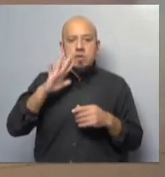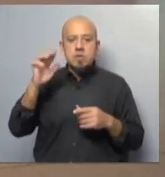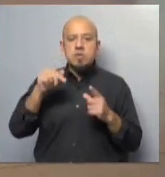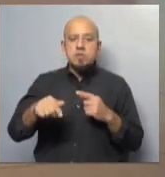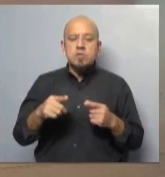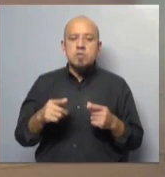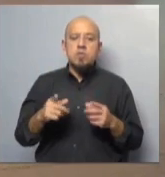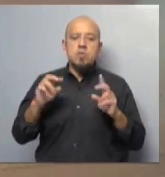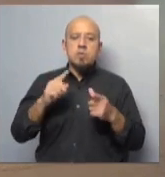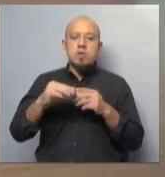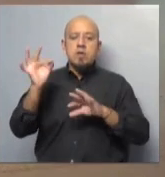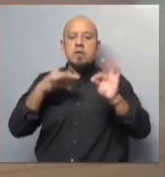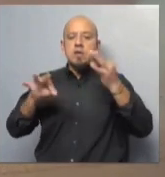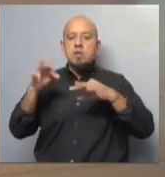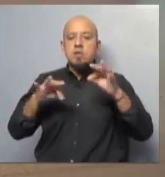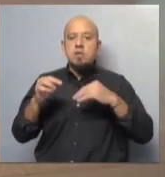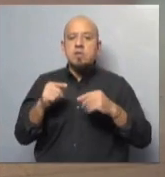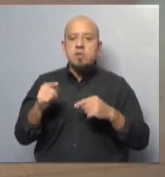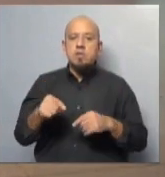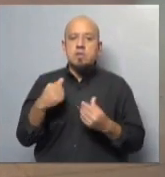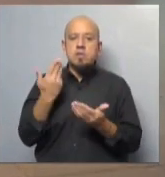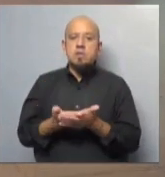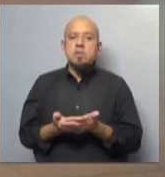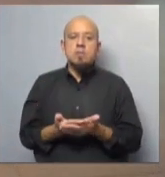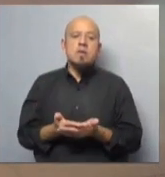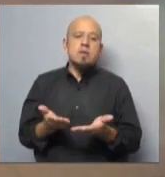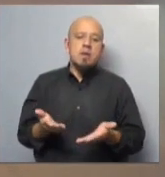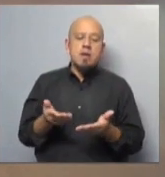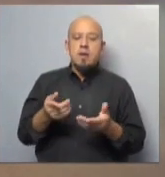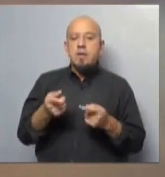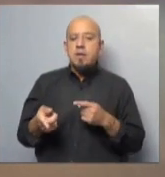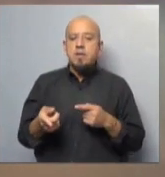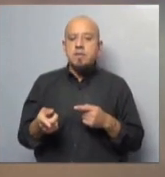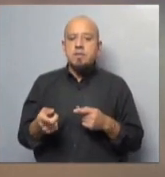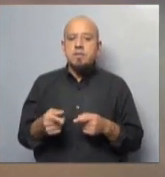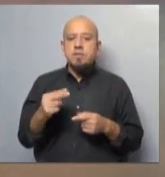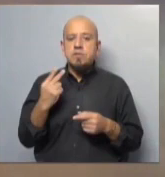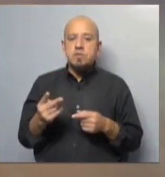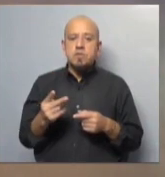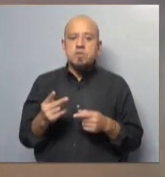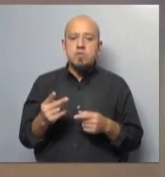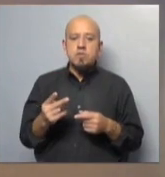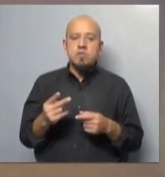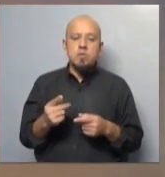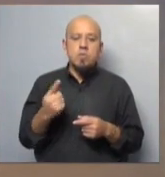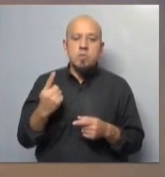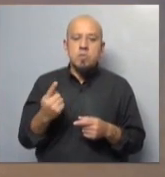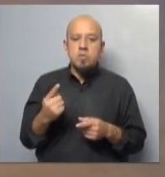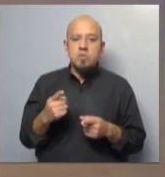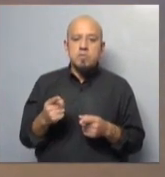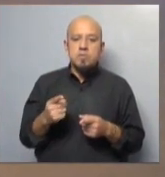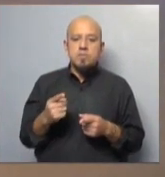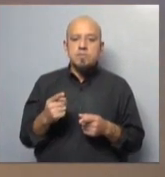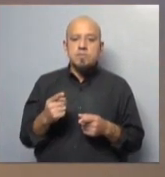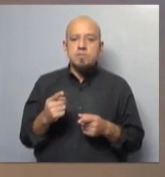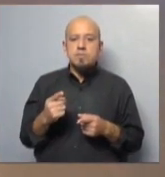teatral. Y nada, lo que plantea la obra más que nada son dos ejes. Uno habla sobre la